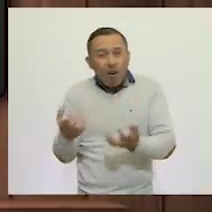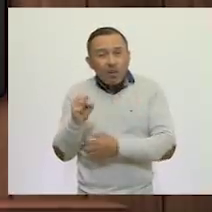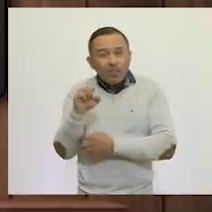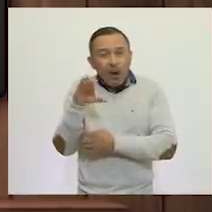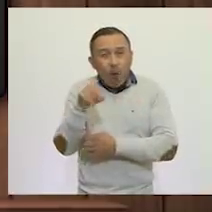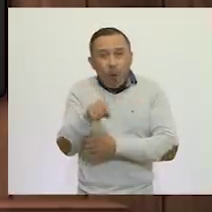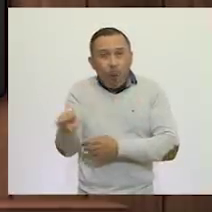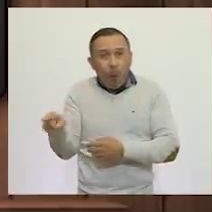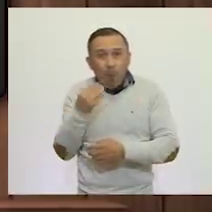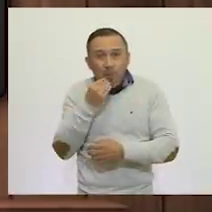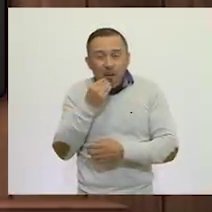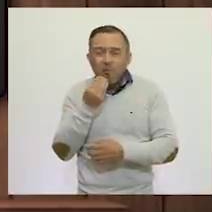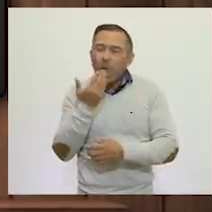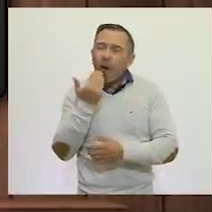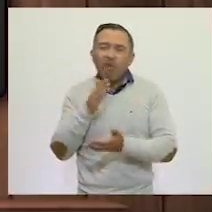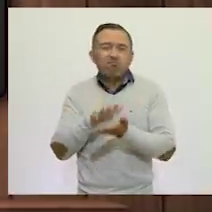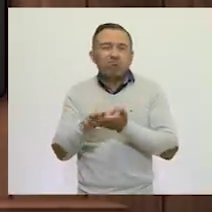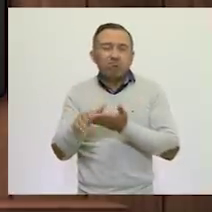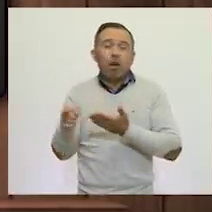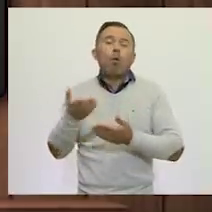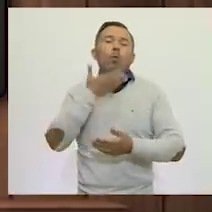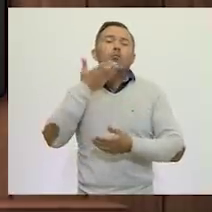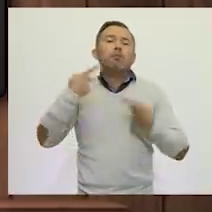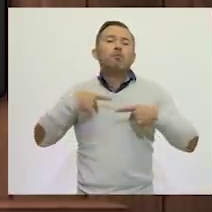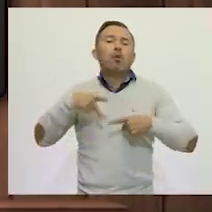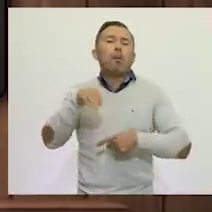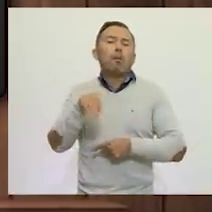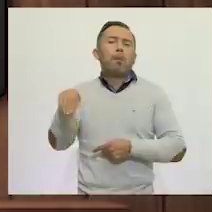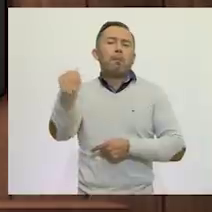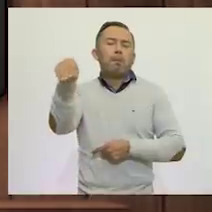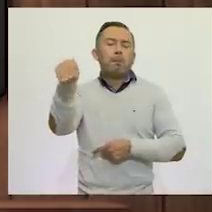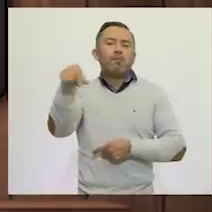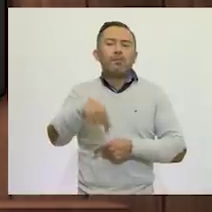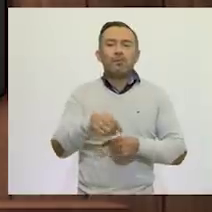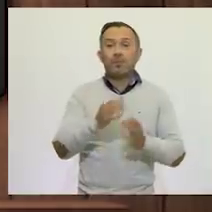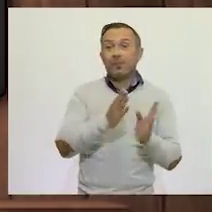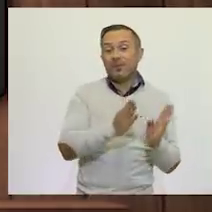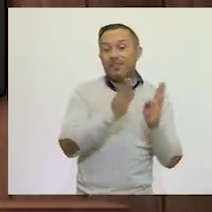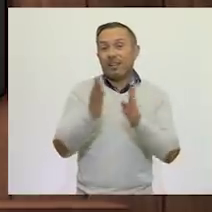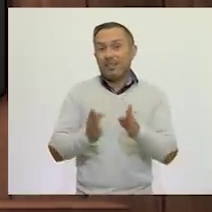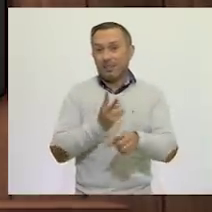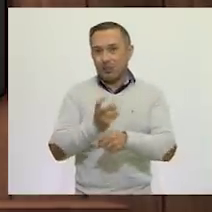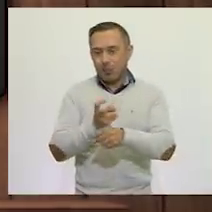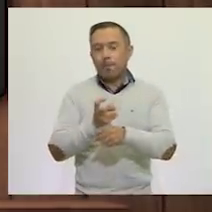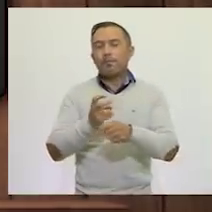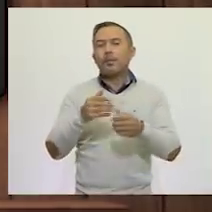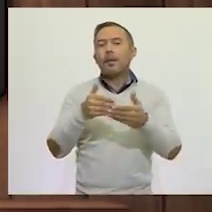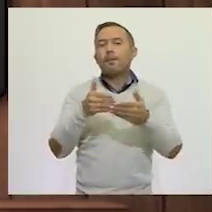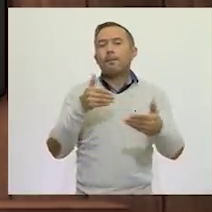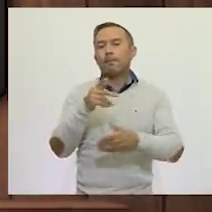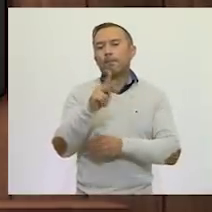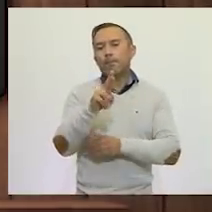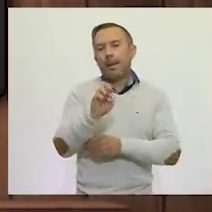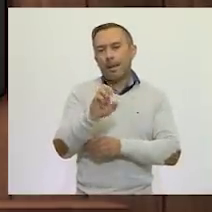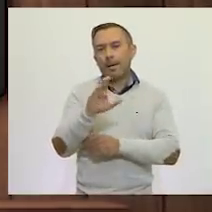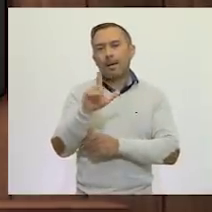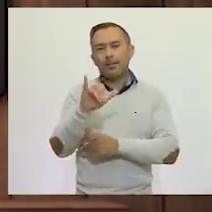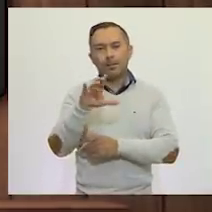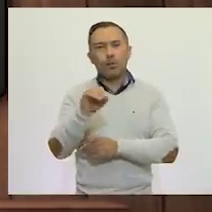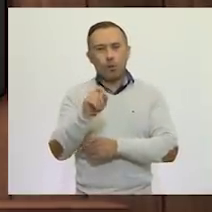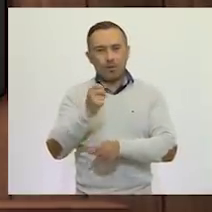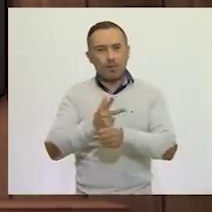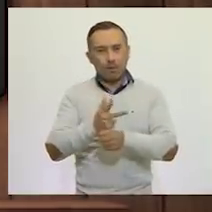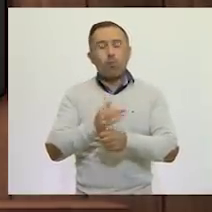de los pobladores aún eran nómadas. Preclásico temprano. Los vestigios de antiguas civilizaciones se han encontrado